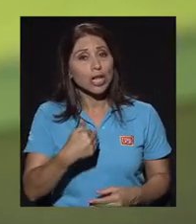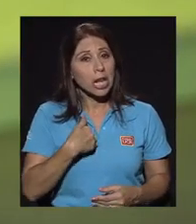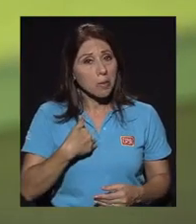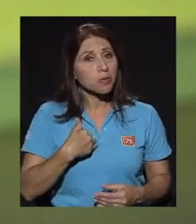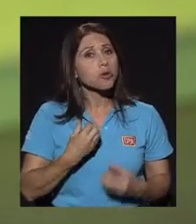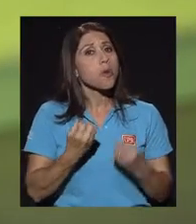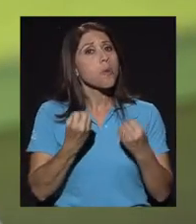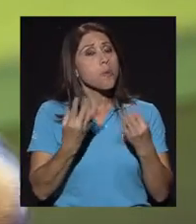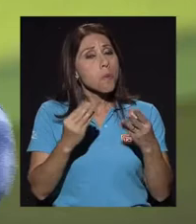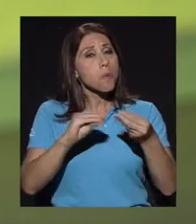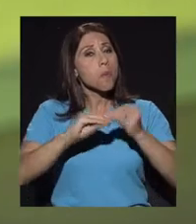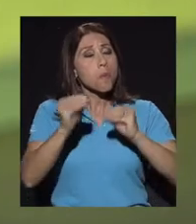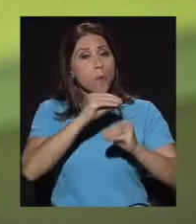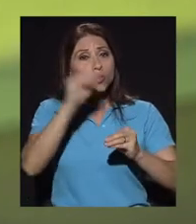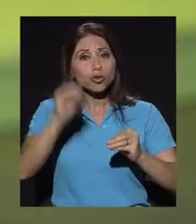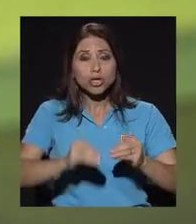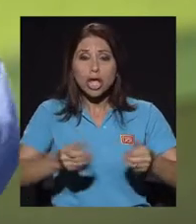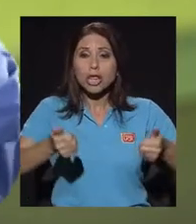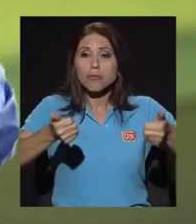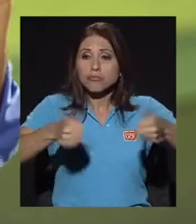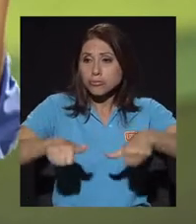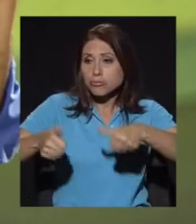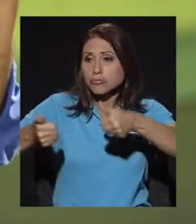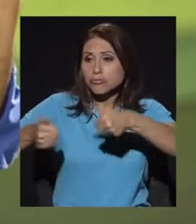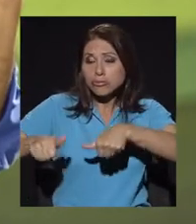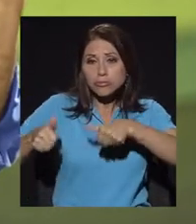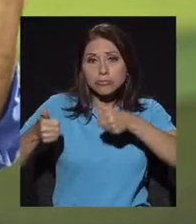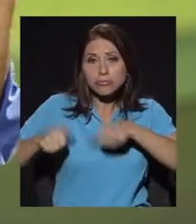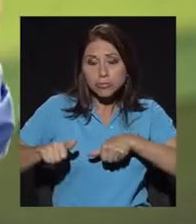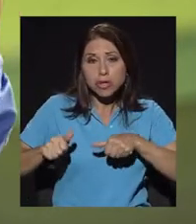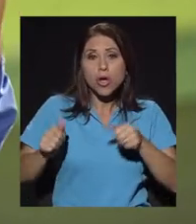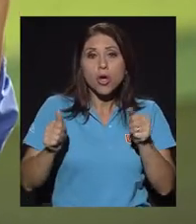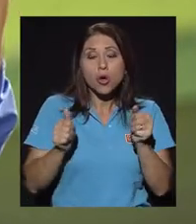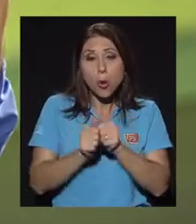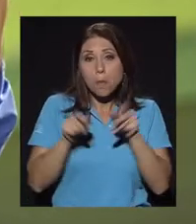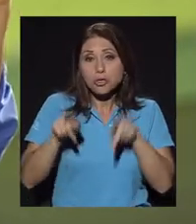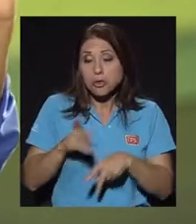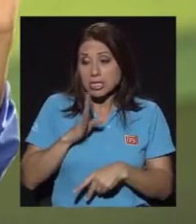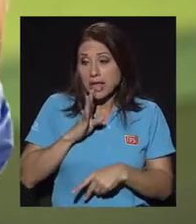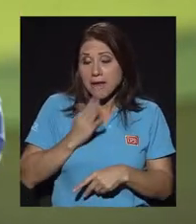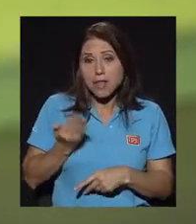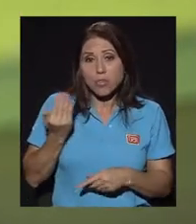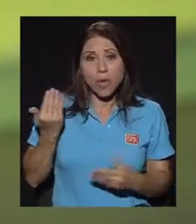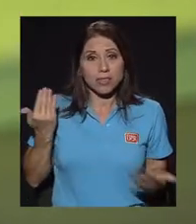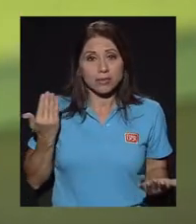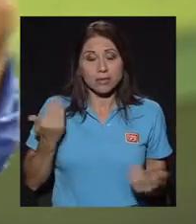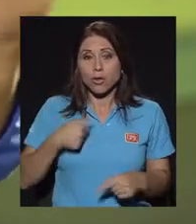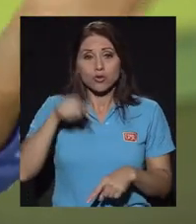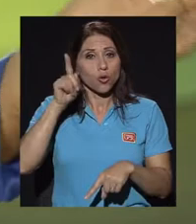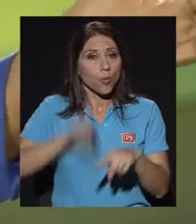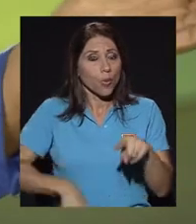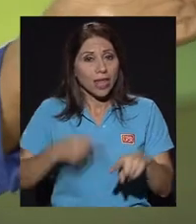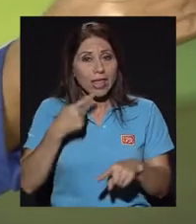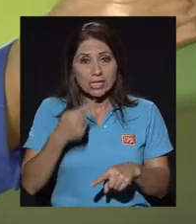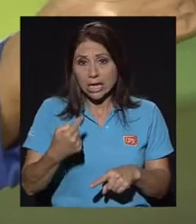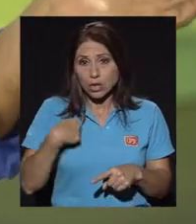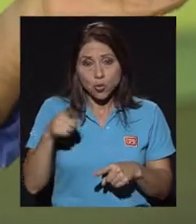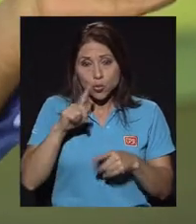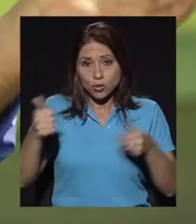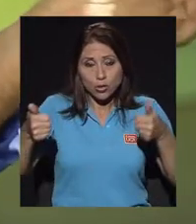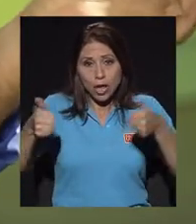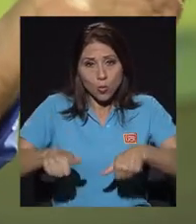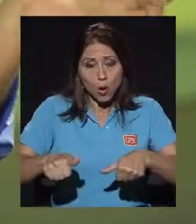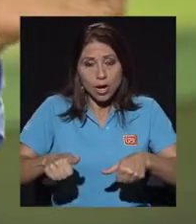de consenso con quienes nos han precedido en el uso de la palabra. Yo no podría decir que no estoy de